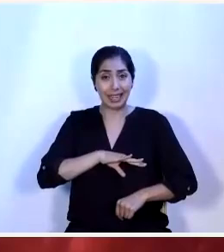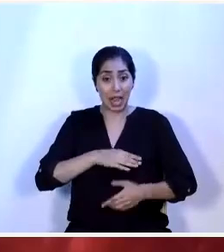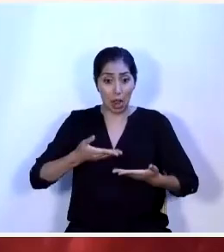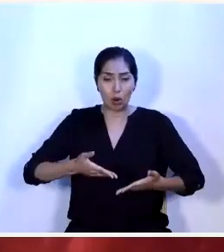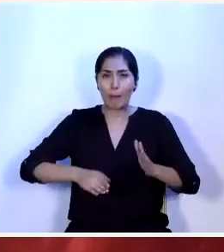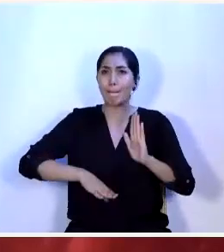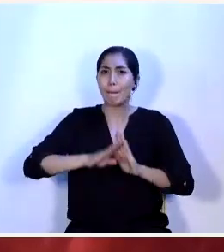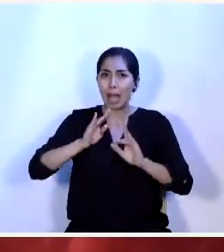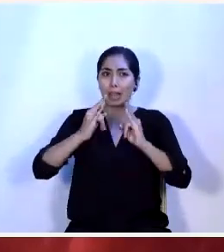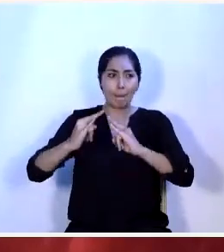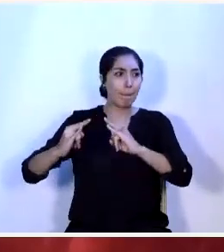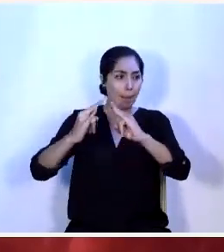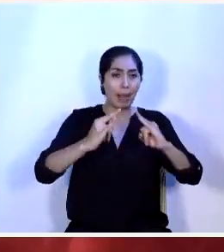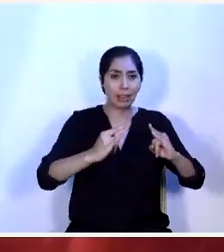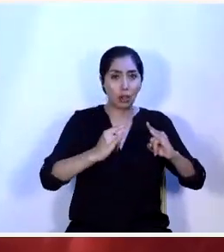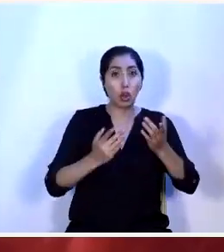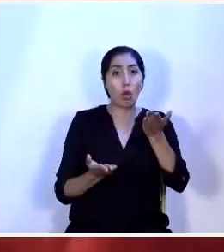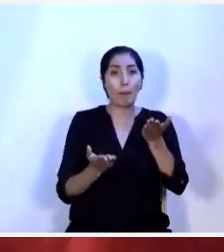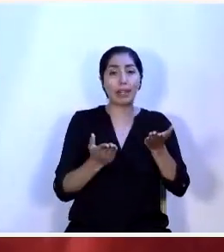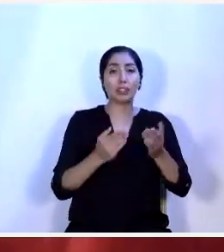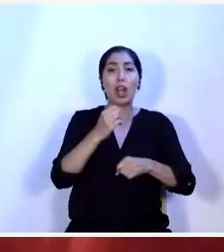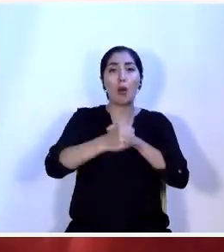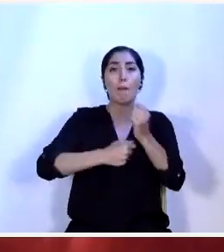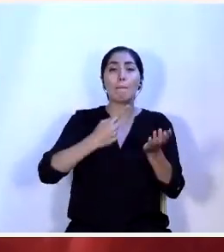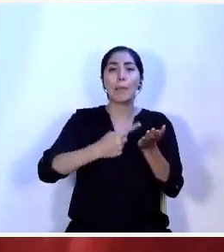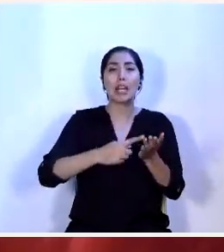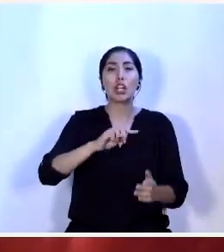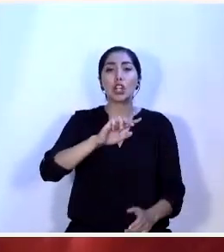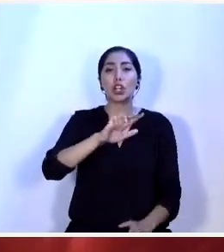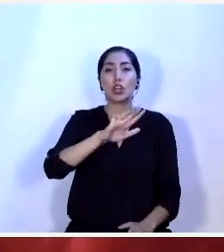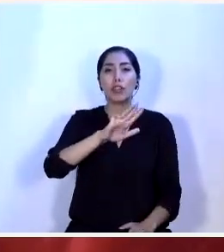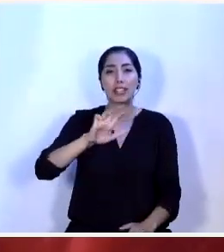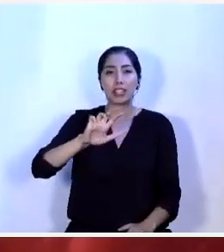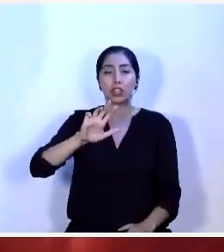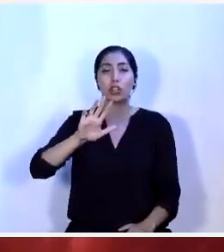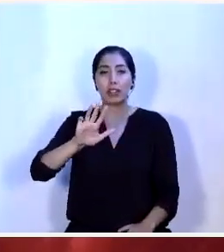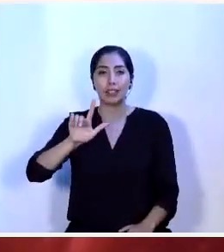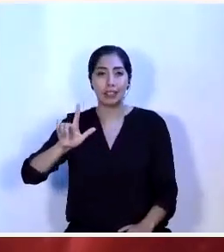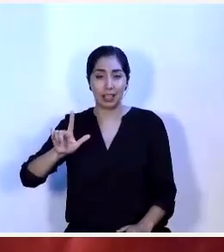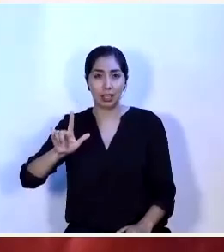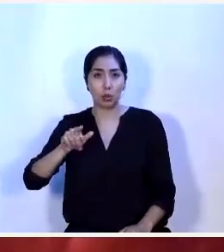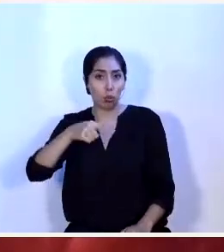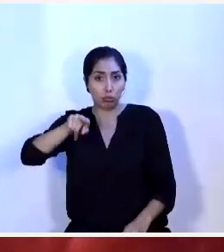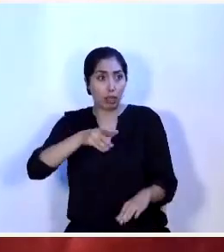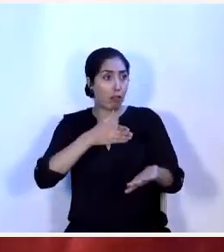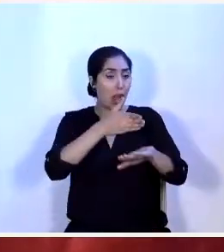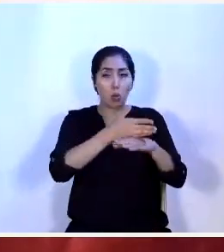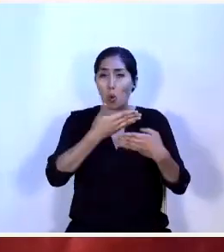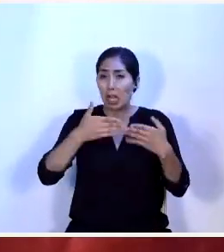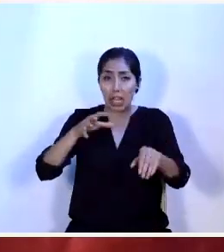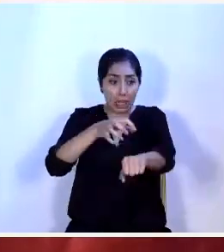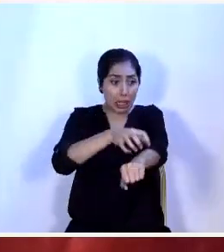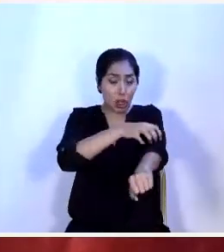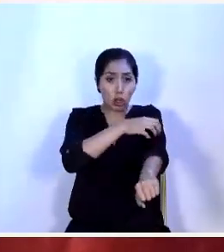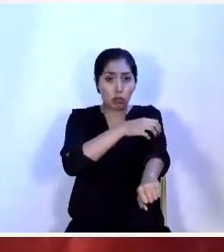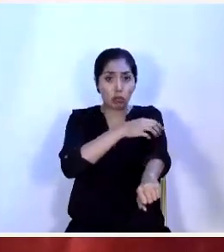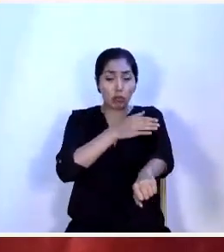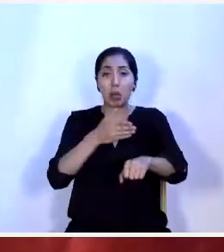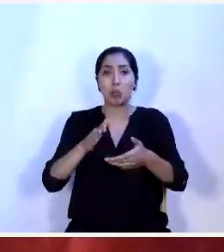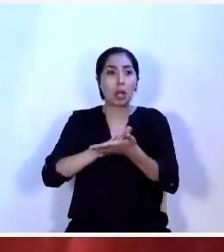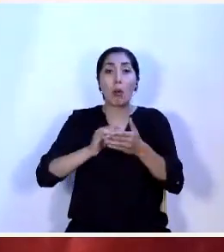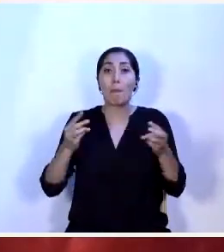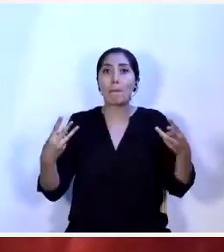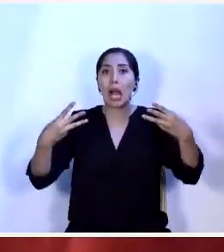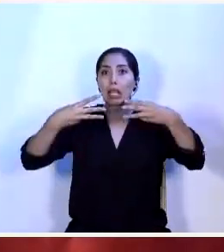hay desde 1997. Ustedes van a cualquier región, incluso en Magallanes, donde antes no había, en cualquier región de